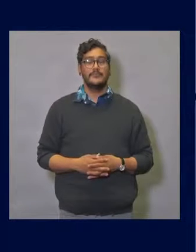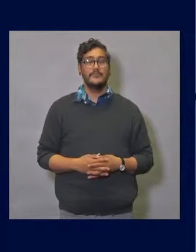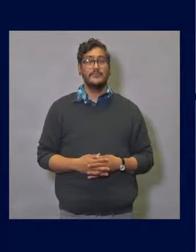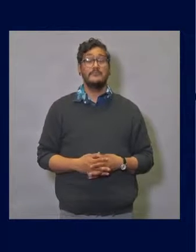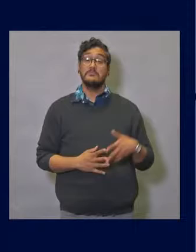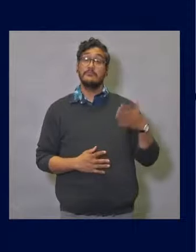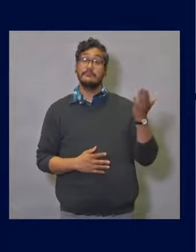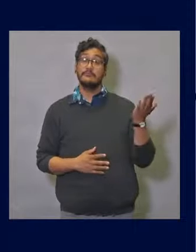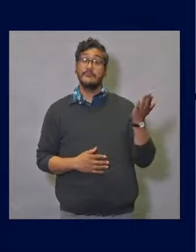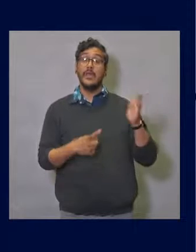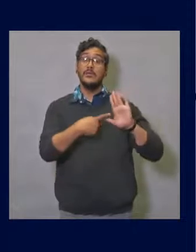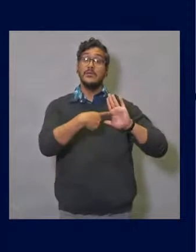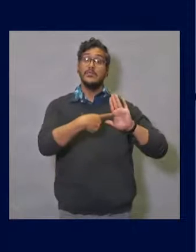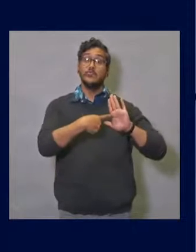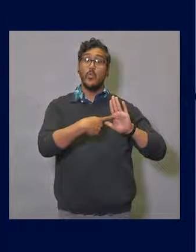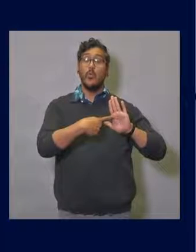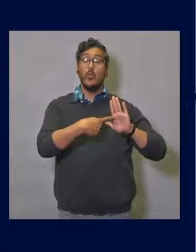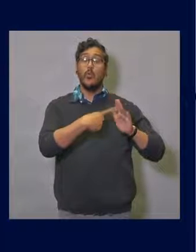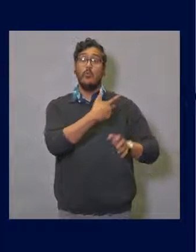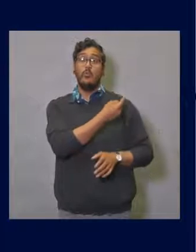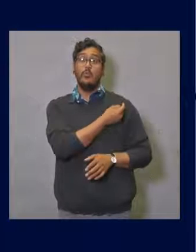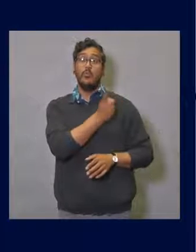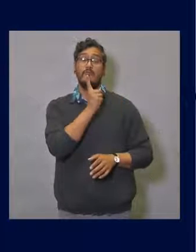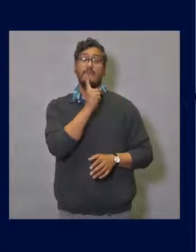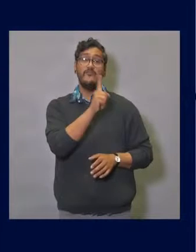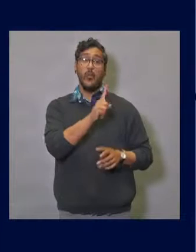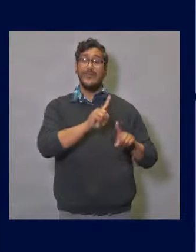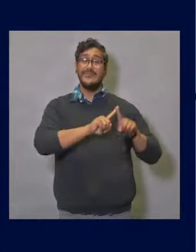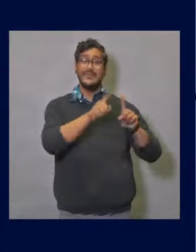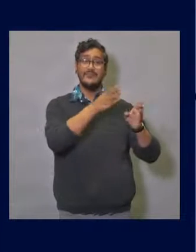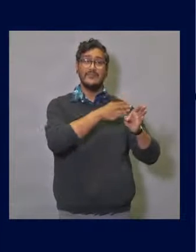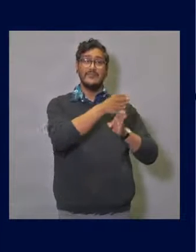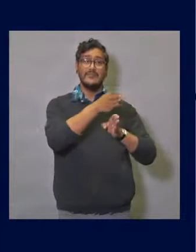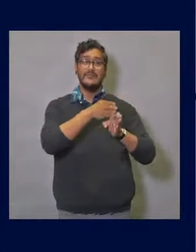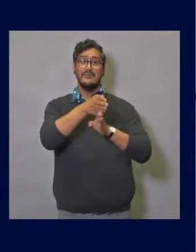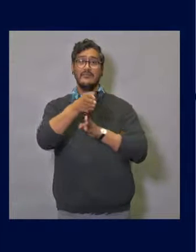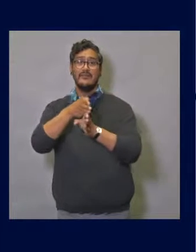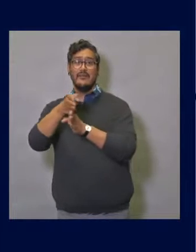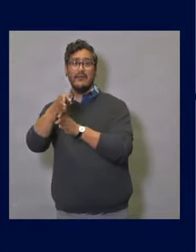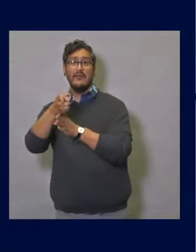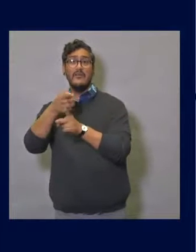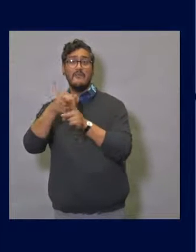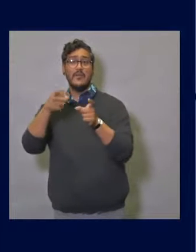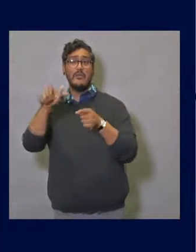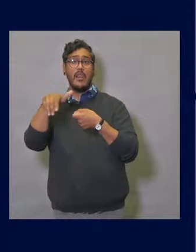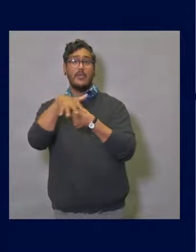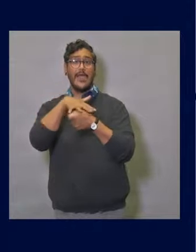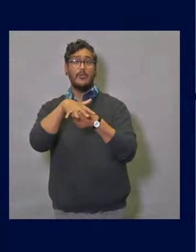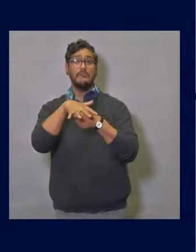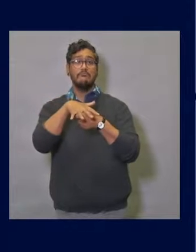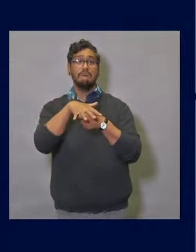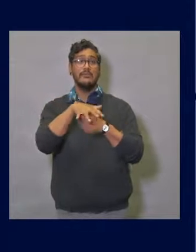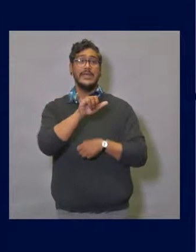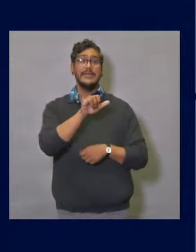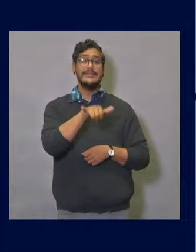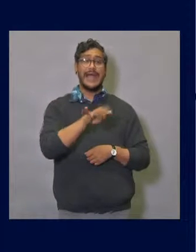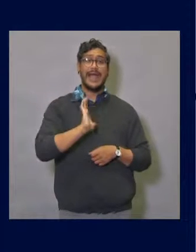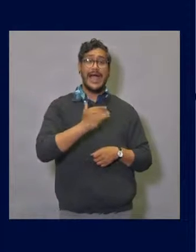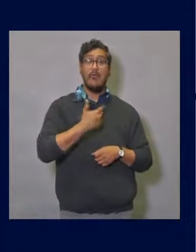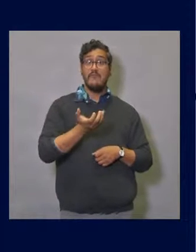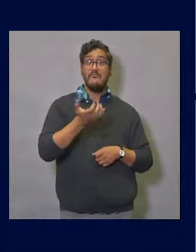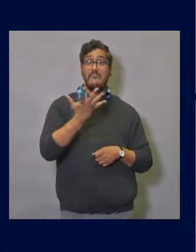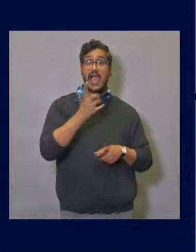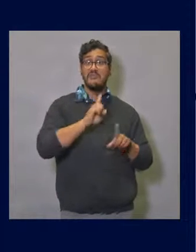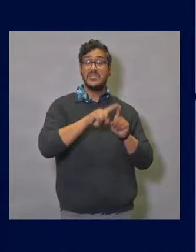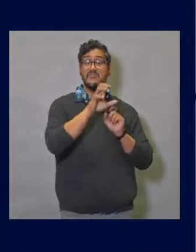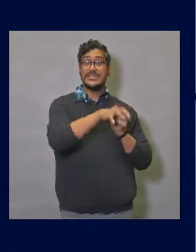Este gráfico nos muestra las vacunas por sector en los centros de vacunación administrados por el condado, que incluyen nuestros 5 centros de